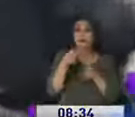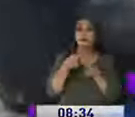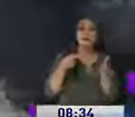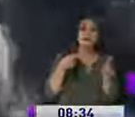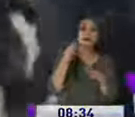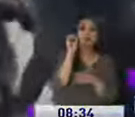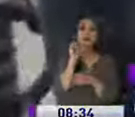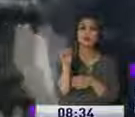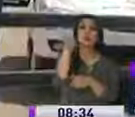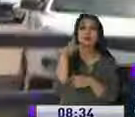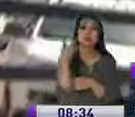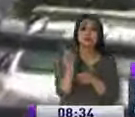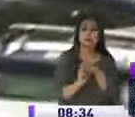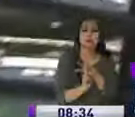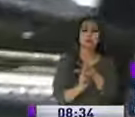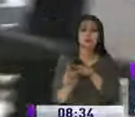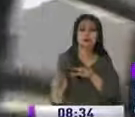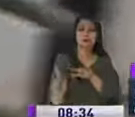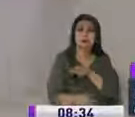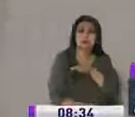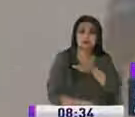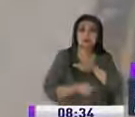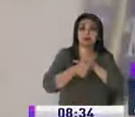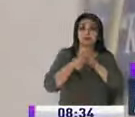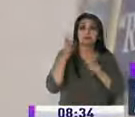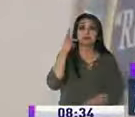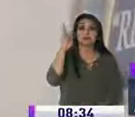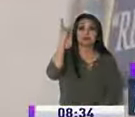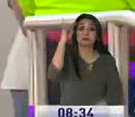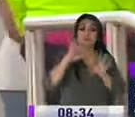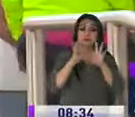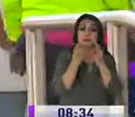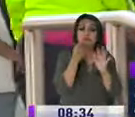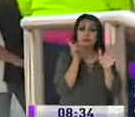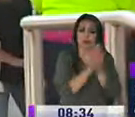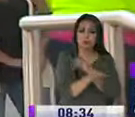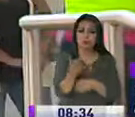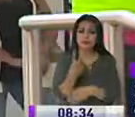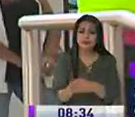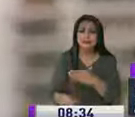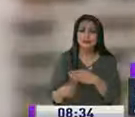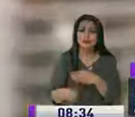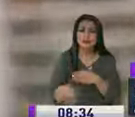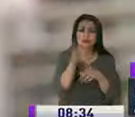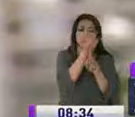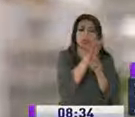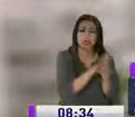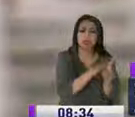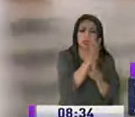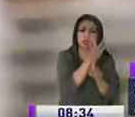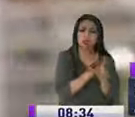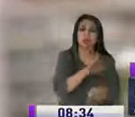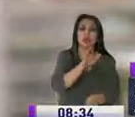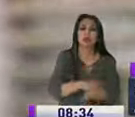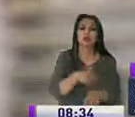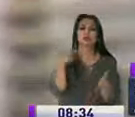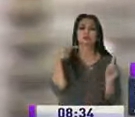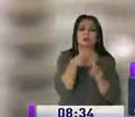que le hemos afectado en su imagen. Este noticiero no tiene el espíritu y esta persona que le está hablando, y le hablo como una persona en la cual